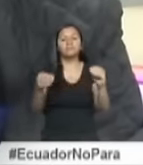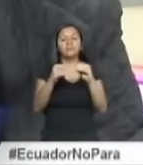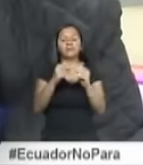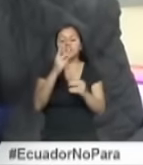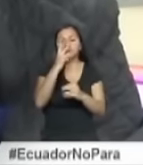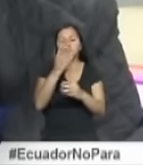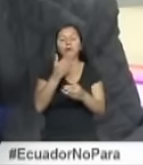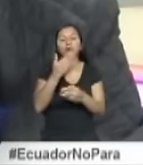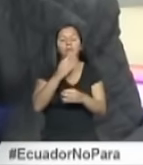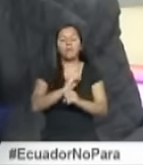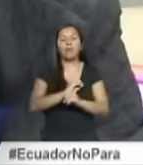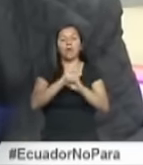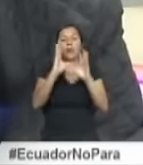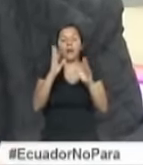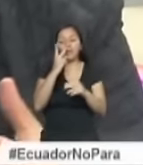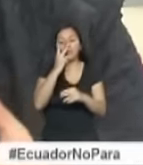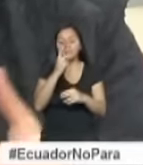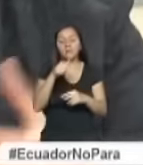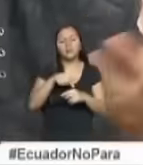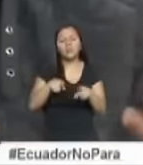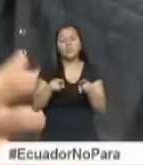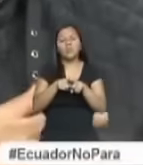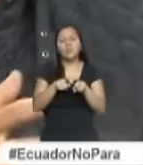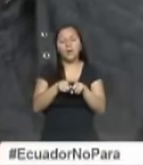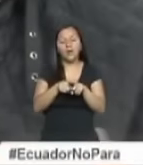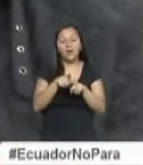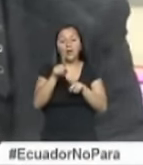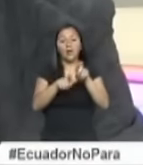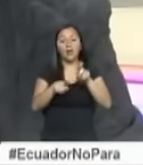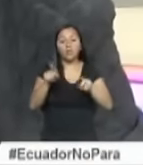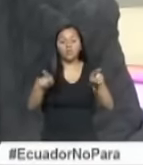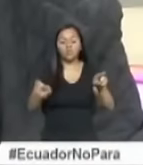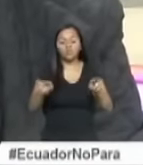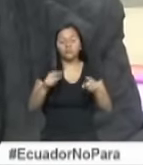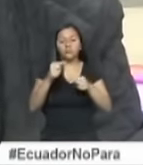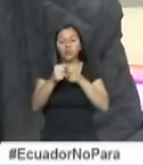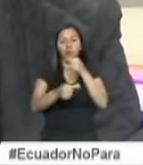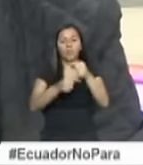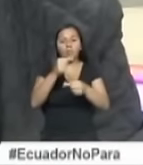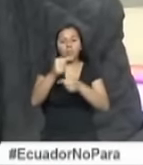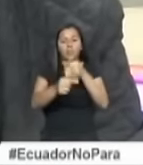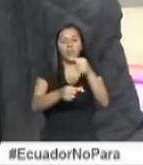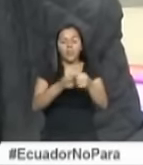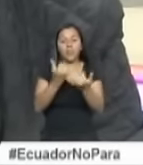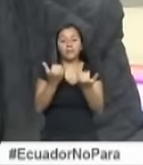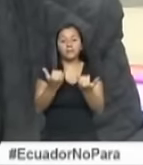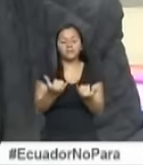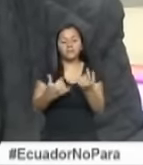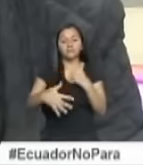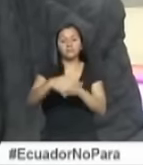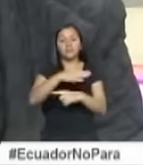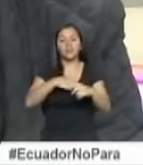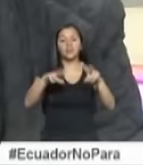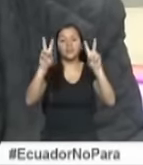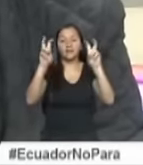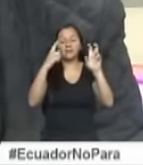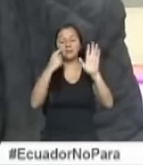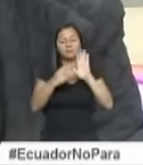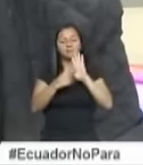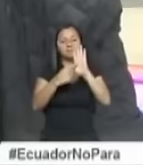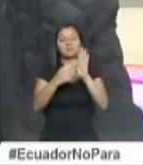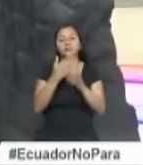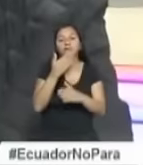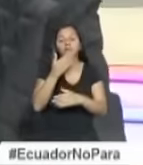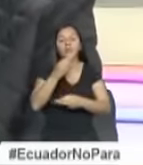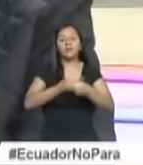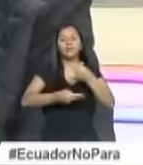visto, por lo menos después, varios años después, se ha visto cómo este tipo de momentos de coyuntura ha surtido en quemas